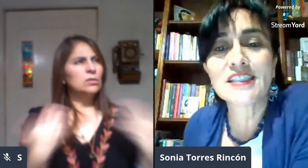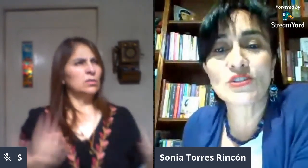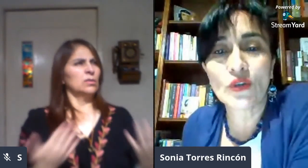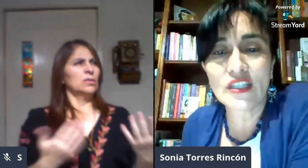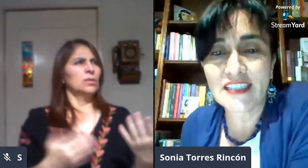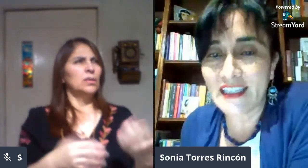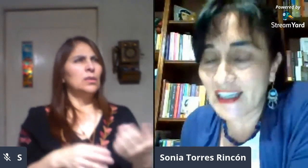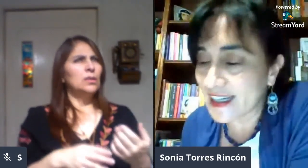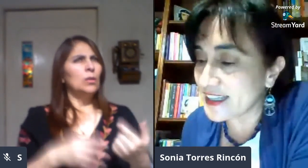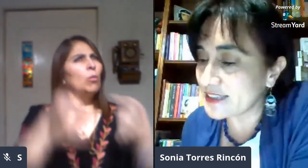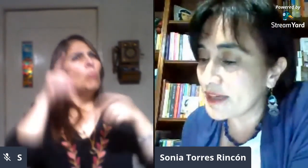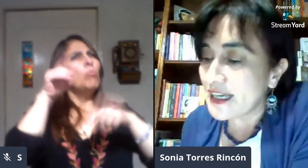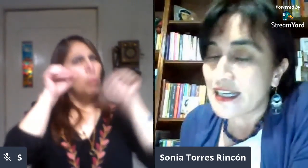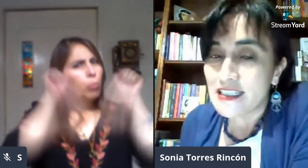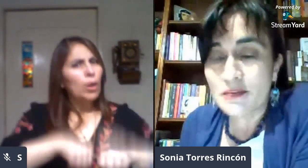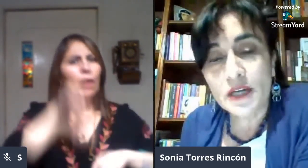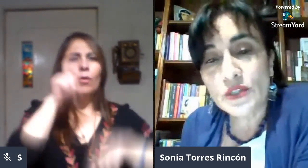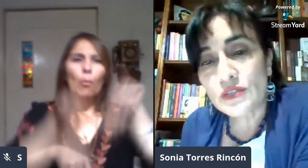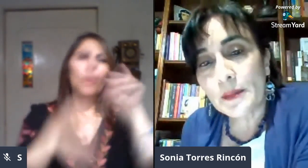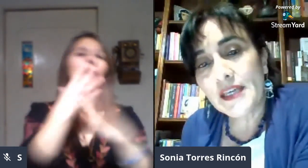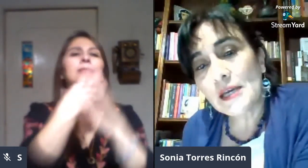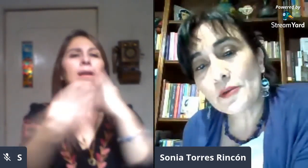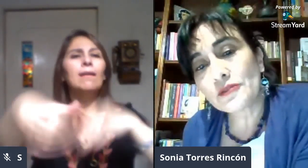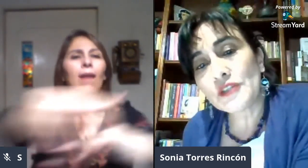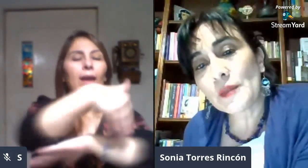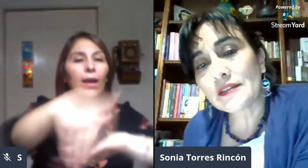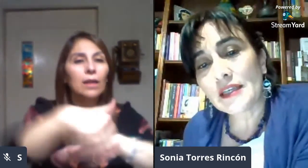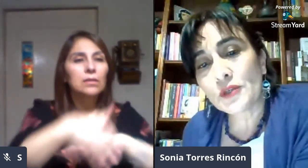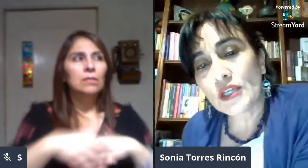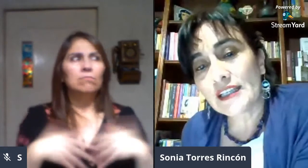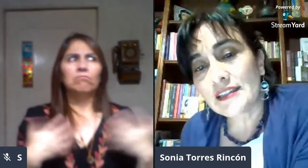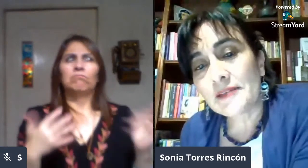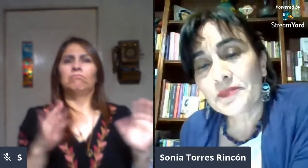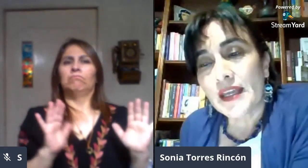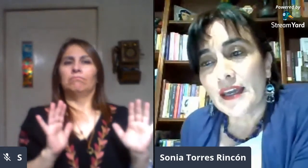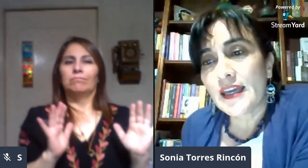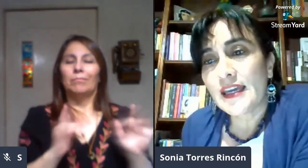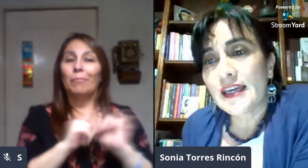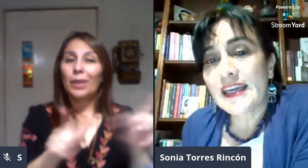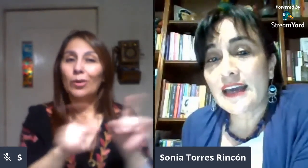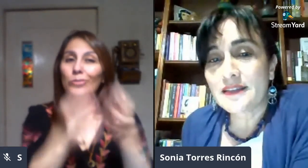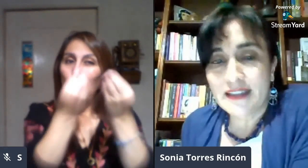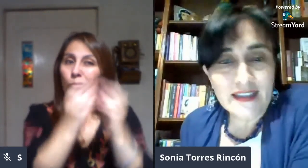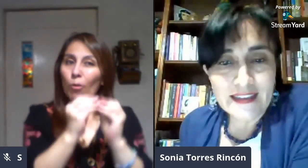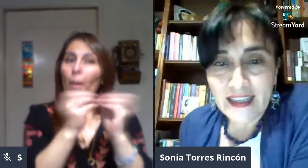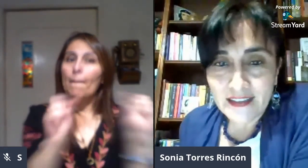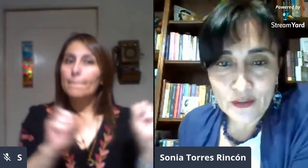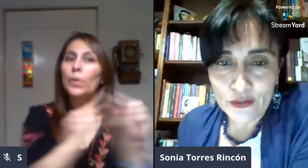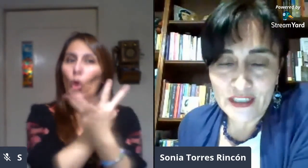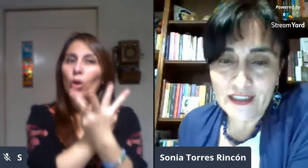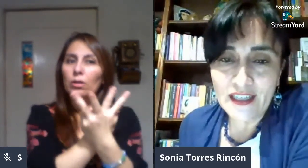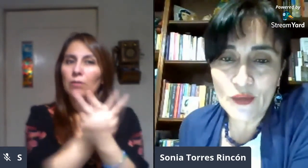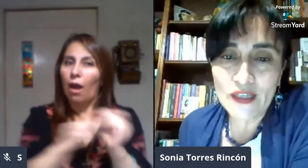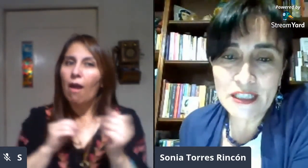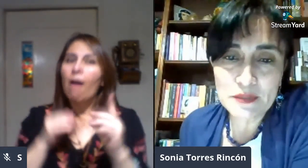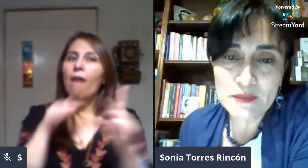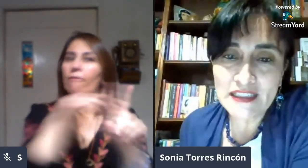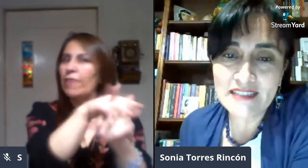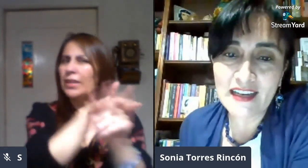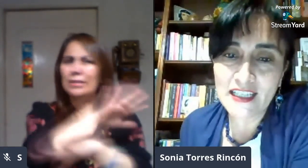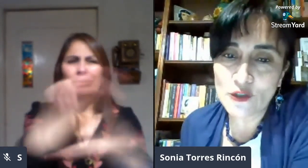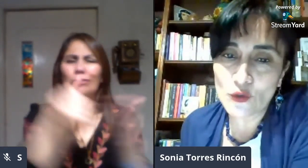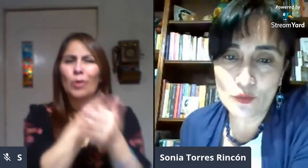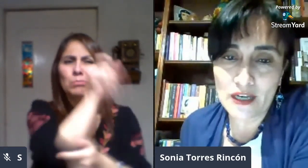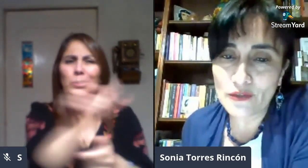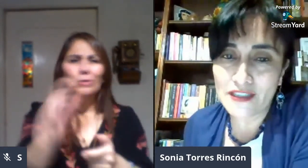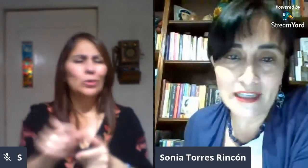comillas, insisto, estar en la calle. Sin embargo, es una medida profundamente violenta que atenta contra cualquier